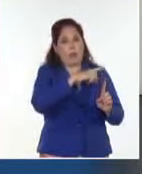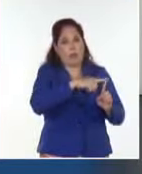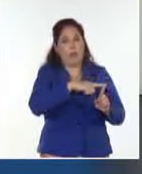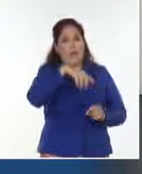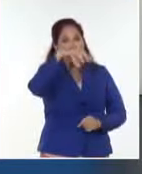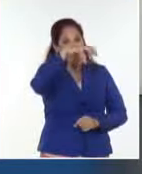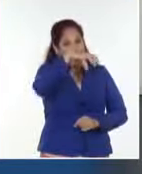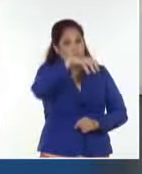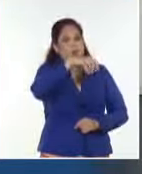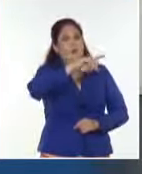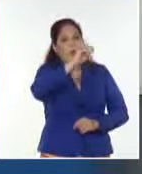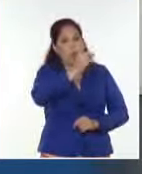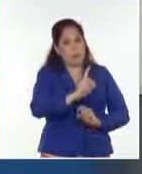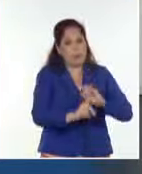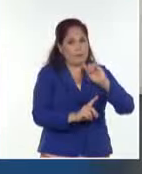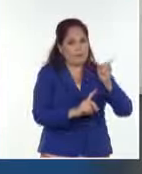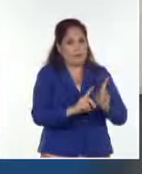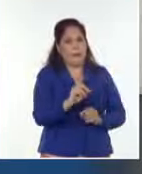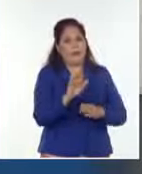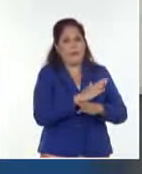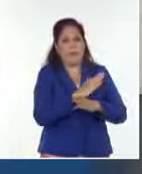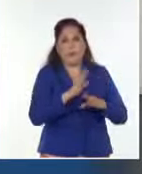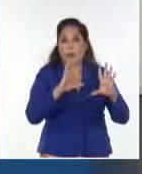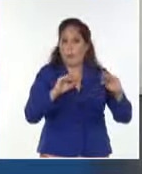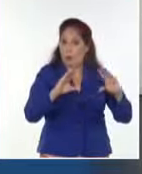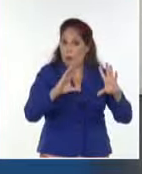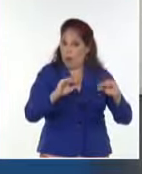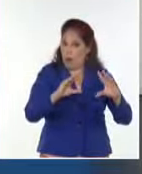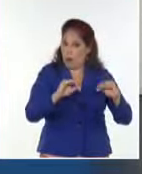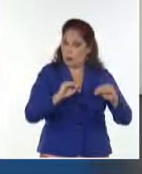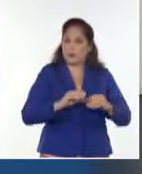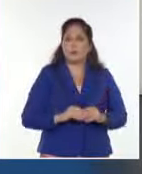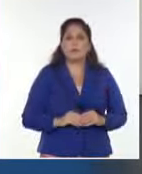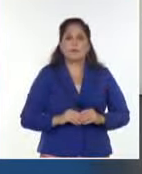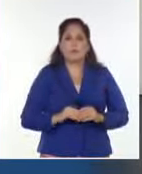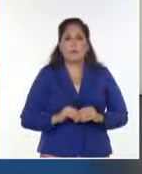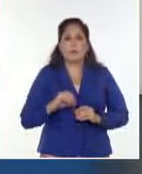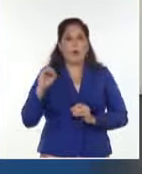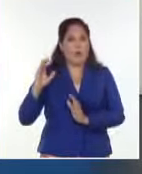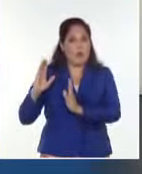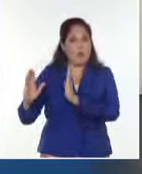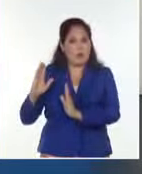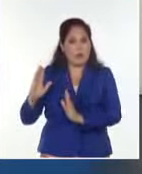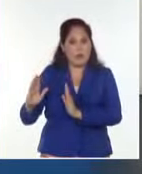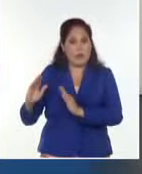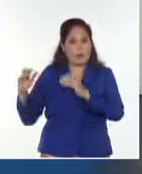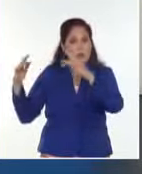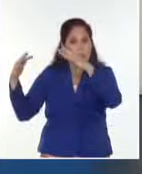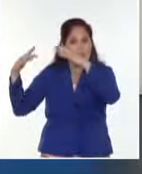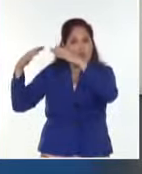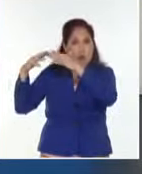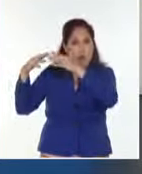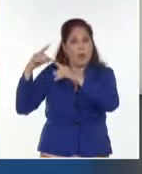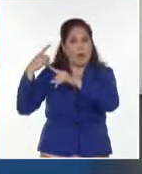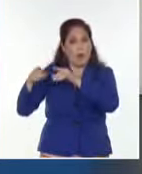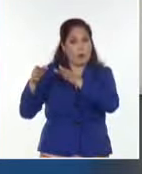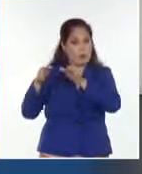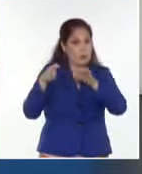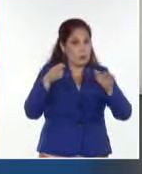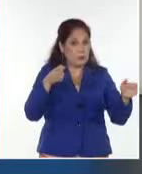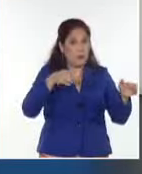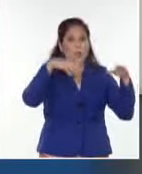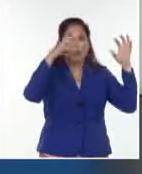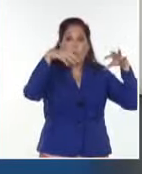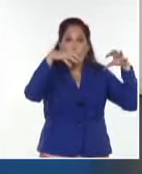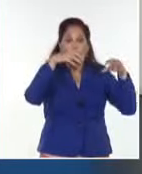chubascos, lluvias y tormentas eléctricas. En la noche estará con poca nubosidad en el occidente, parcialmente nublado en el resto del territorio, con chubascos de